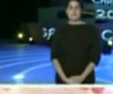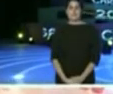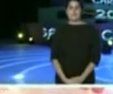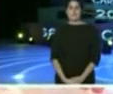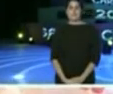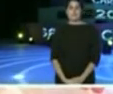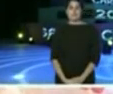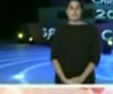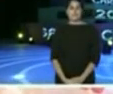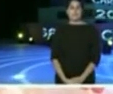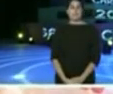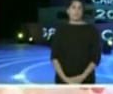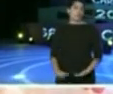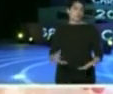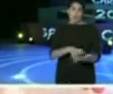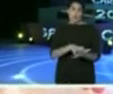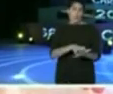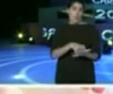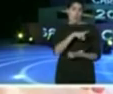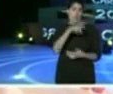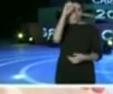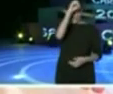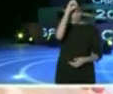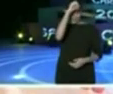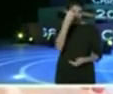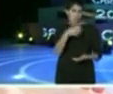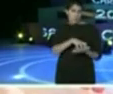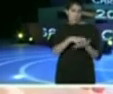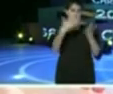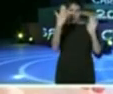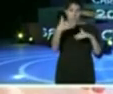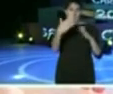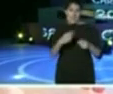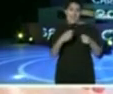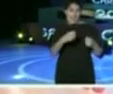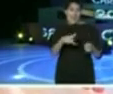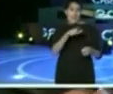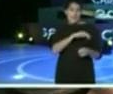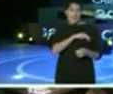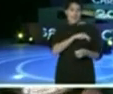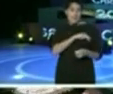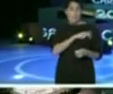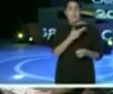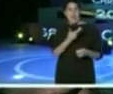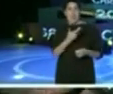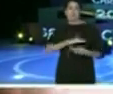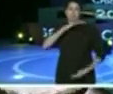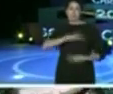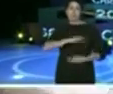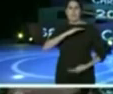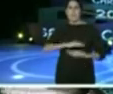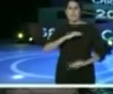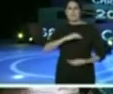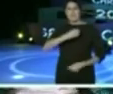Desde luego, no ponemos en duda tu criterio y el de tu murga para entregar este premio, pero mucho menos ponemos en duda su capacidad para hablar con un